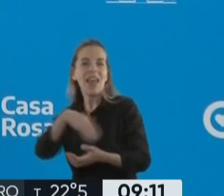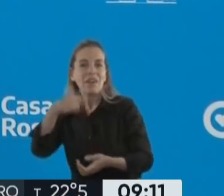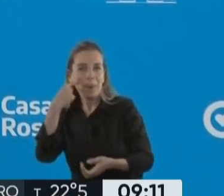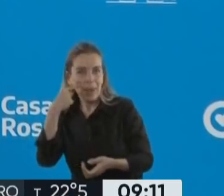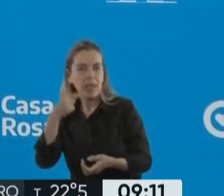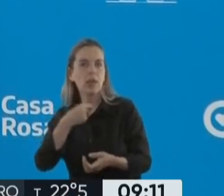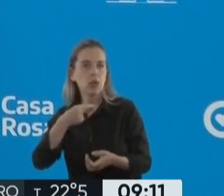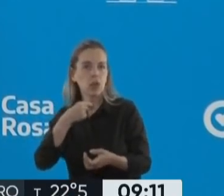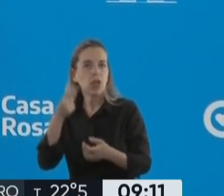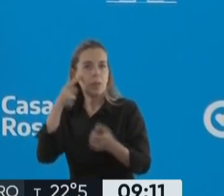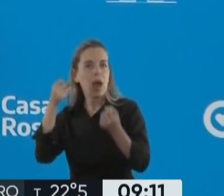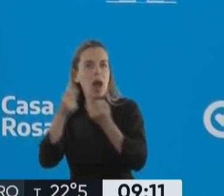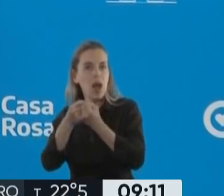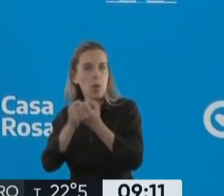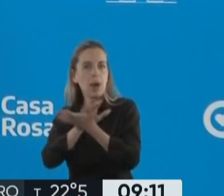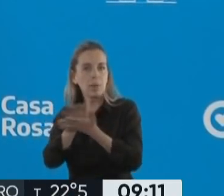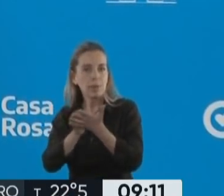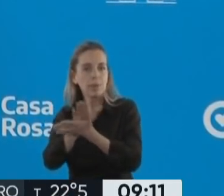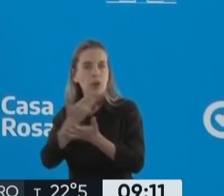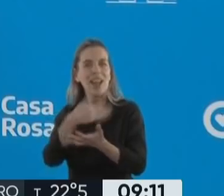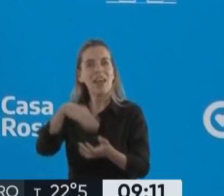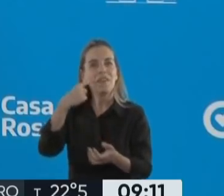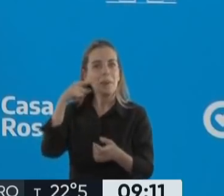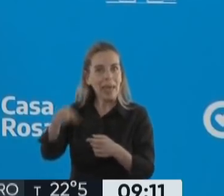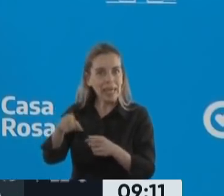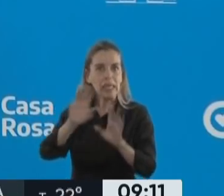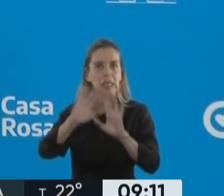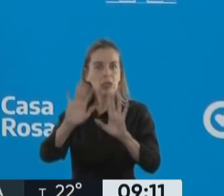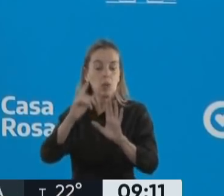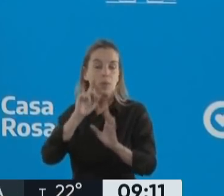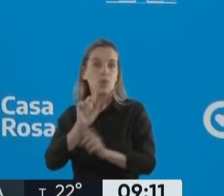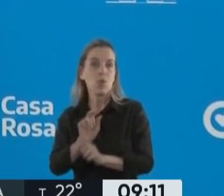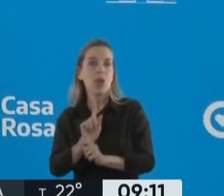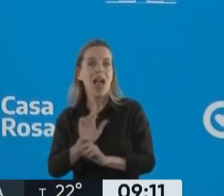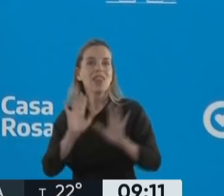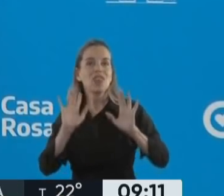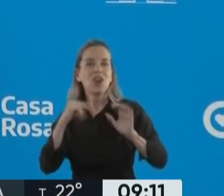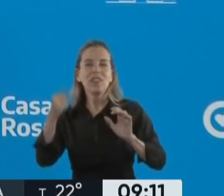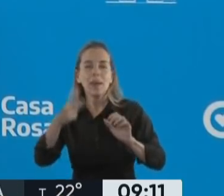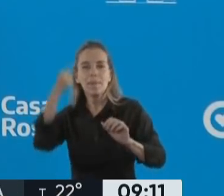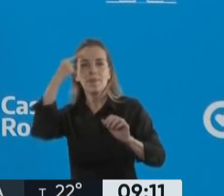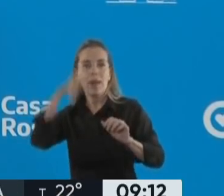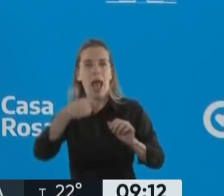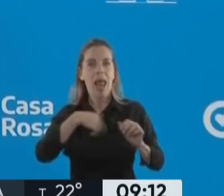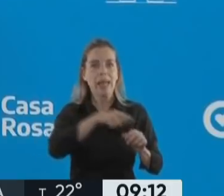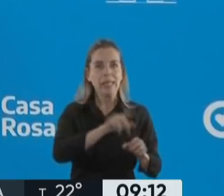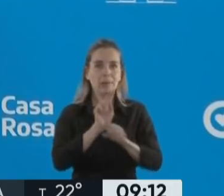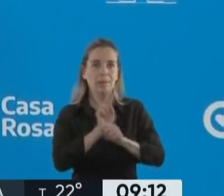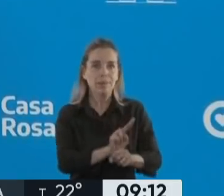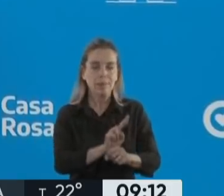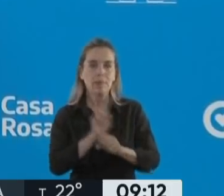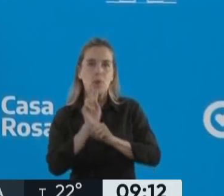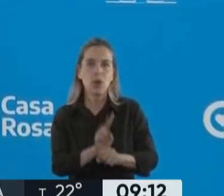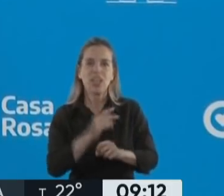queremos alcanzar un acuerdo con el Fondo Monetario Internacional que no implique poner en riesgo ni los intereses de la Argentina, ni la soberanía